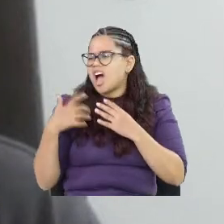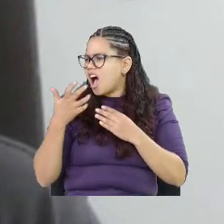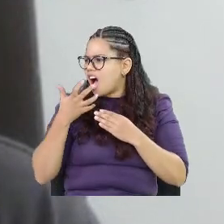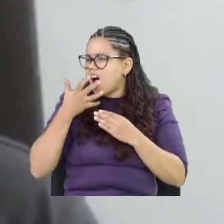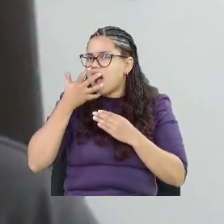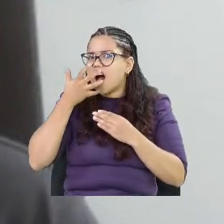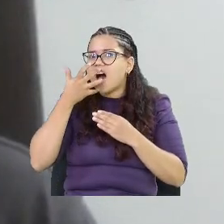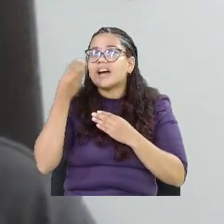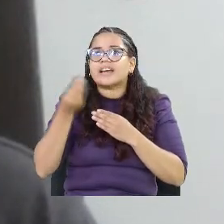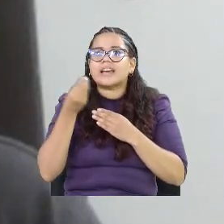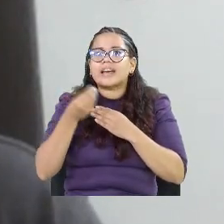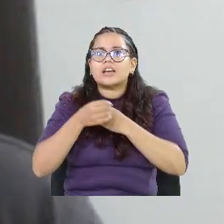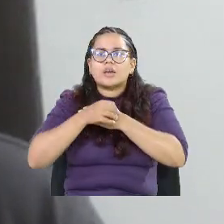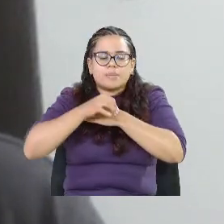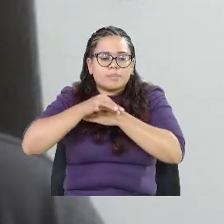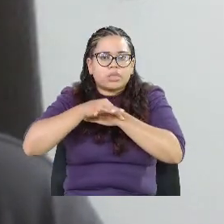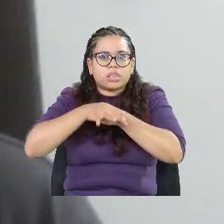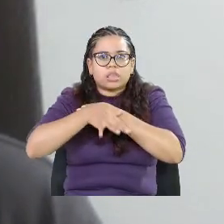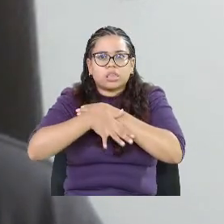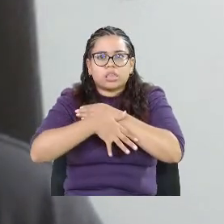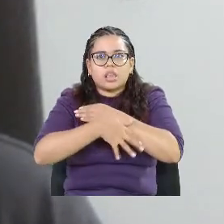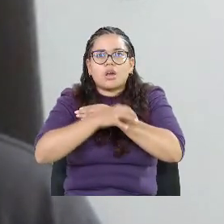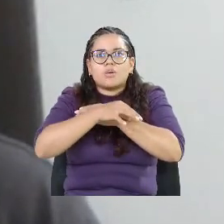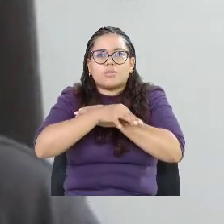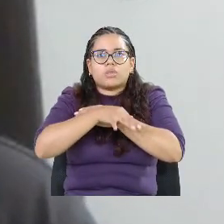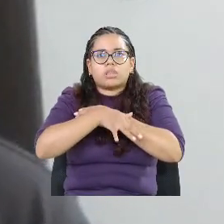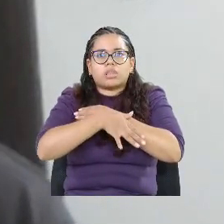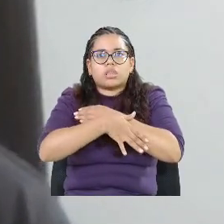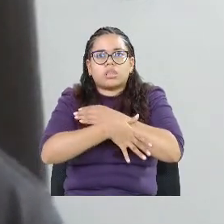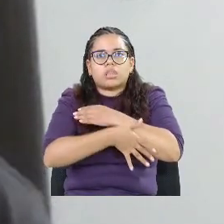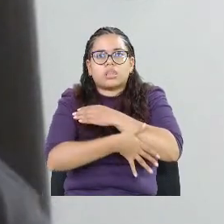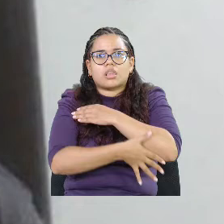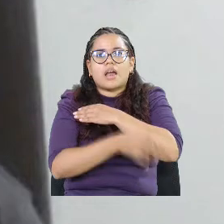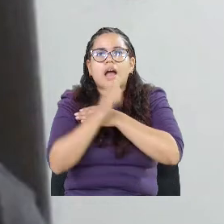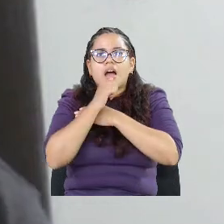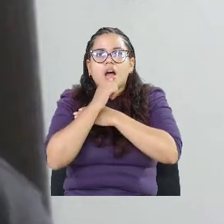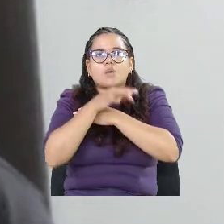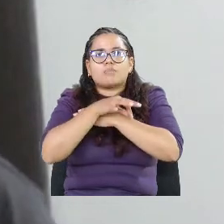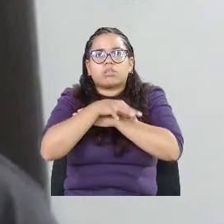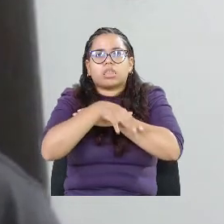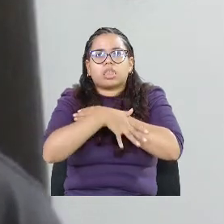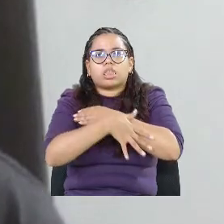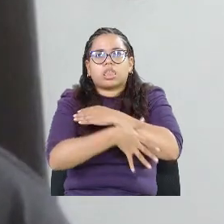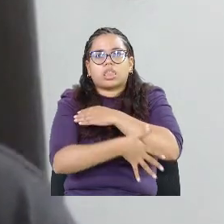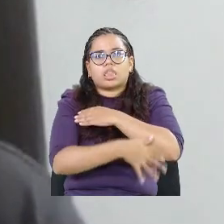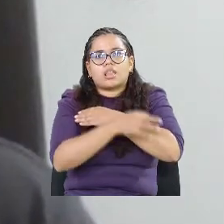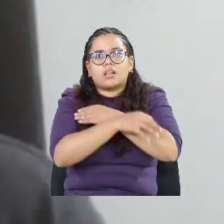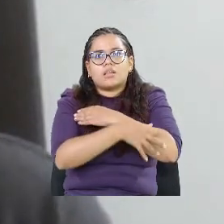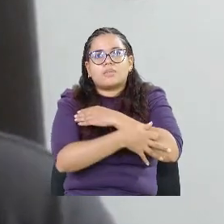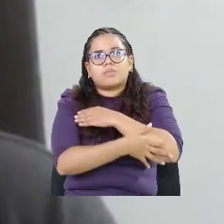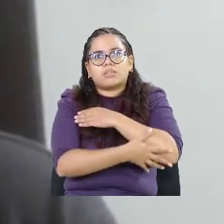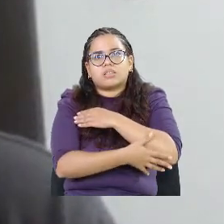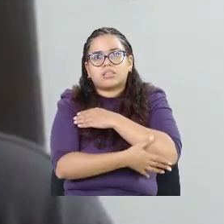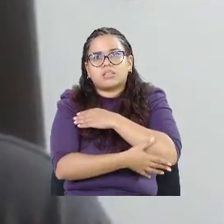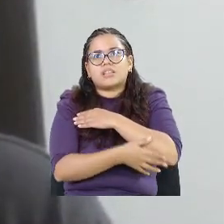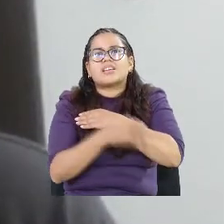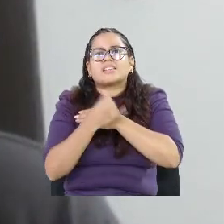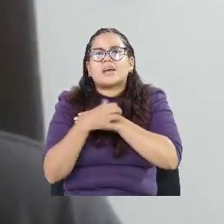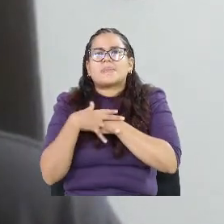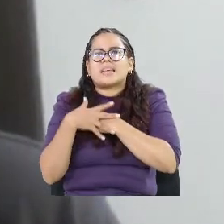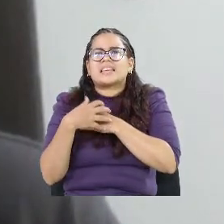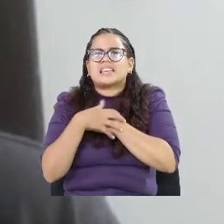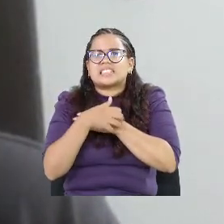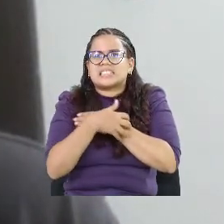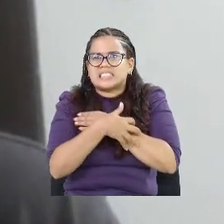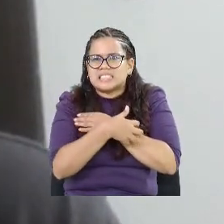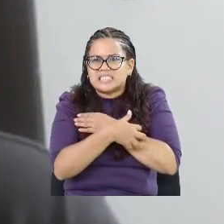temperatura empieza a transpirar. Y eso pues ayuda a que se genere diferentes condiciones malas como irritación y